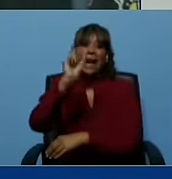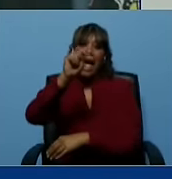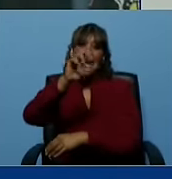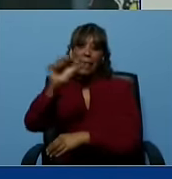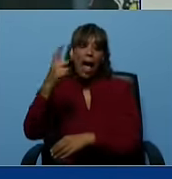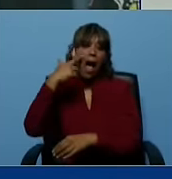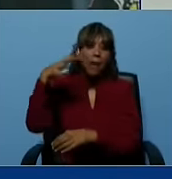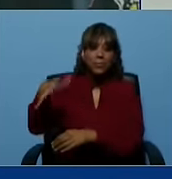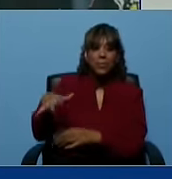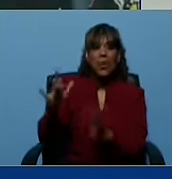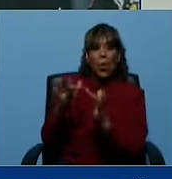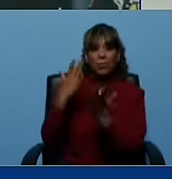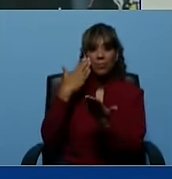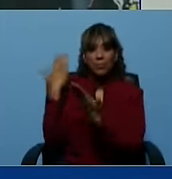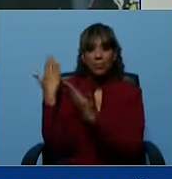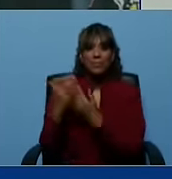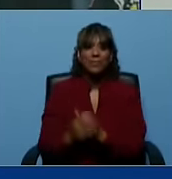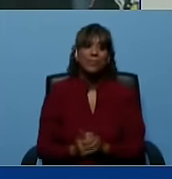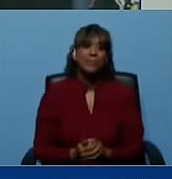Adelante.